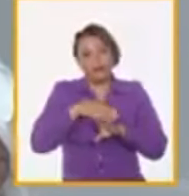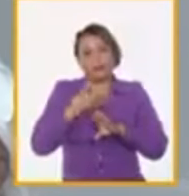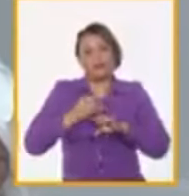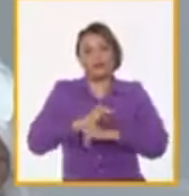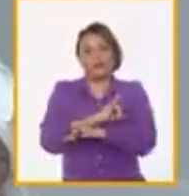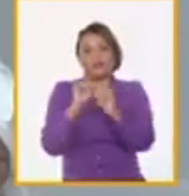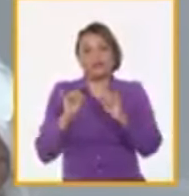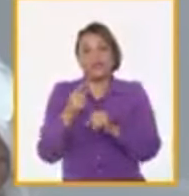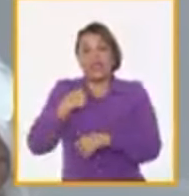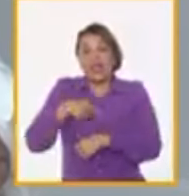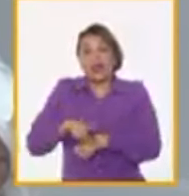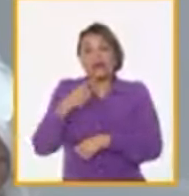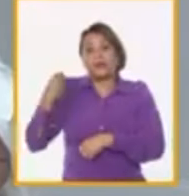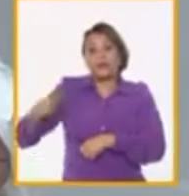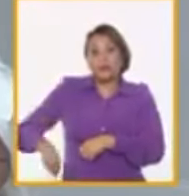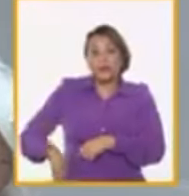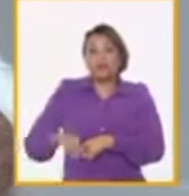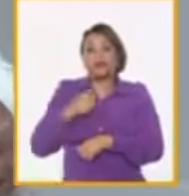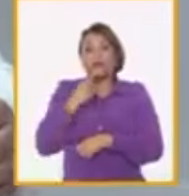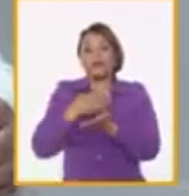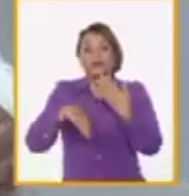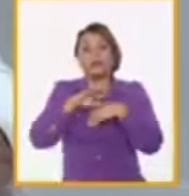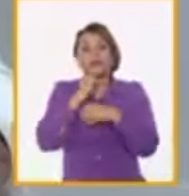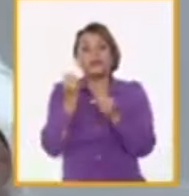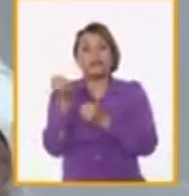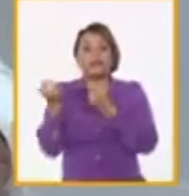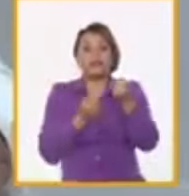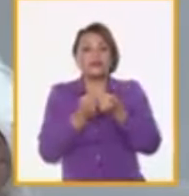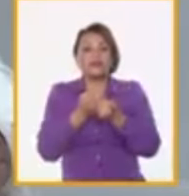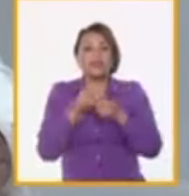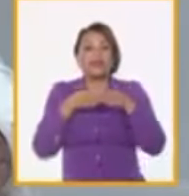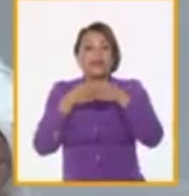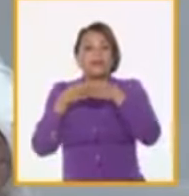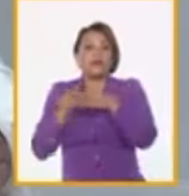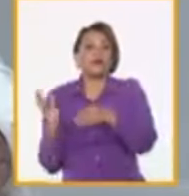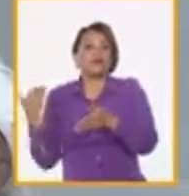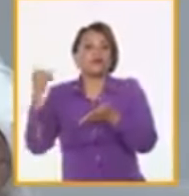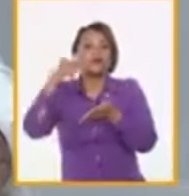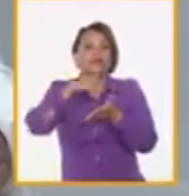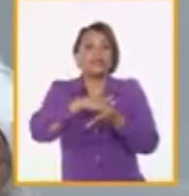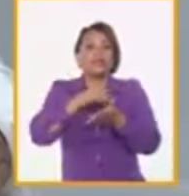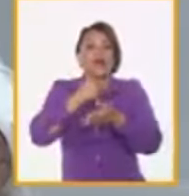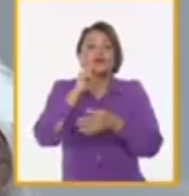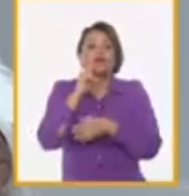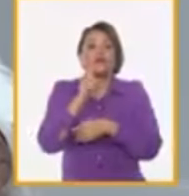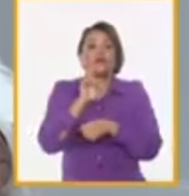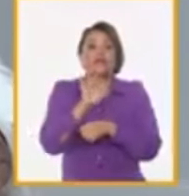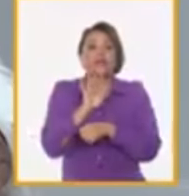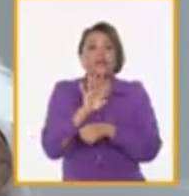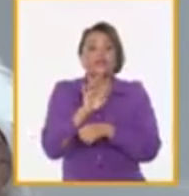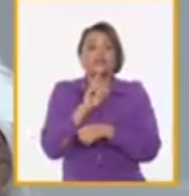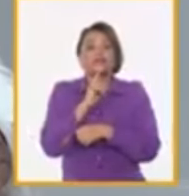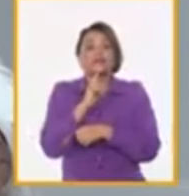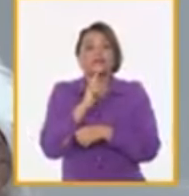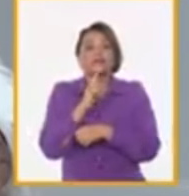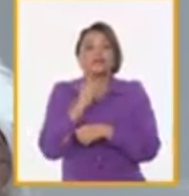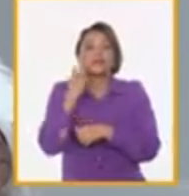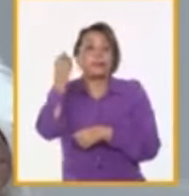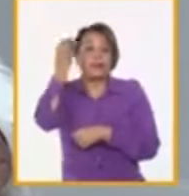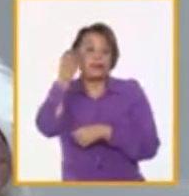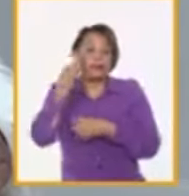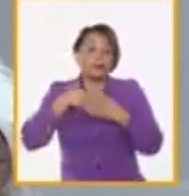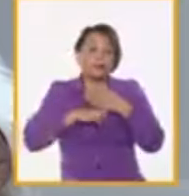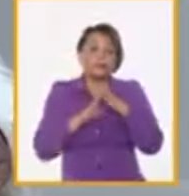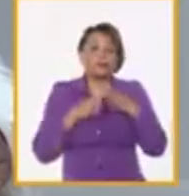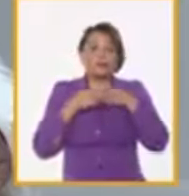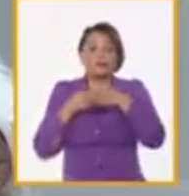porque el barco llegó el día 15 en horario de la tarde-noche y tenía entrada a puerto el día 17,